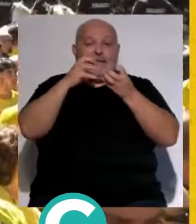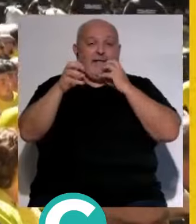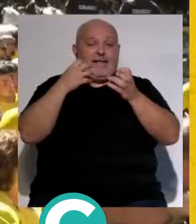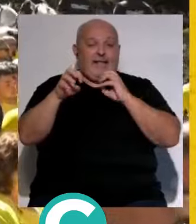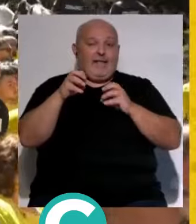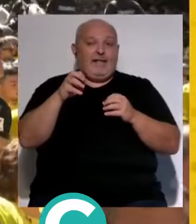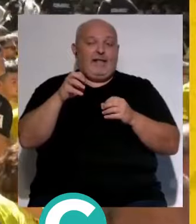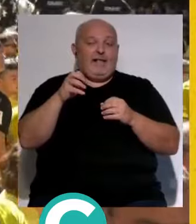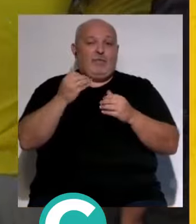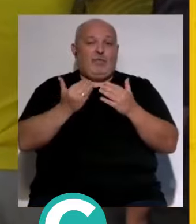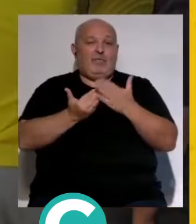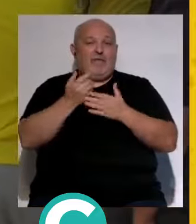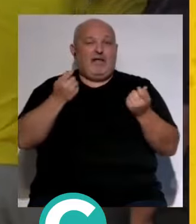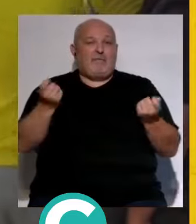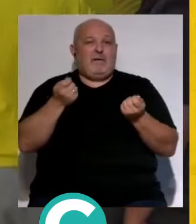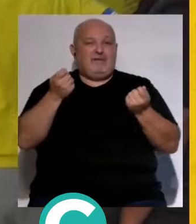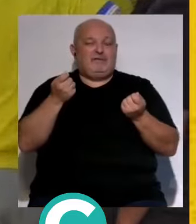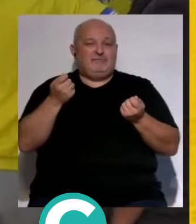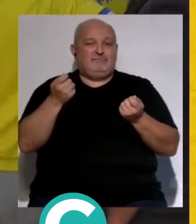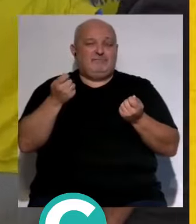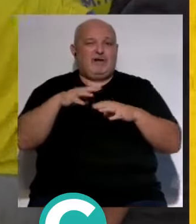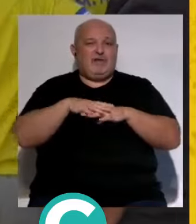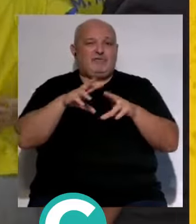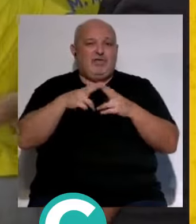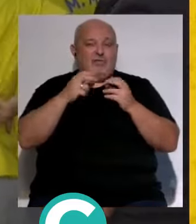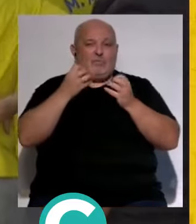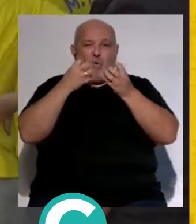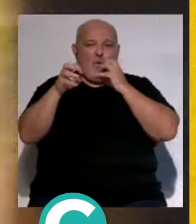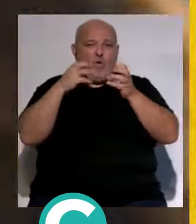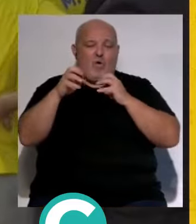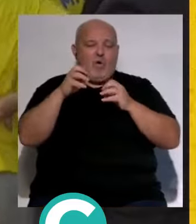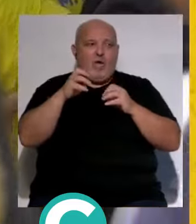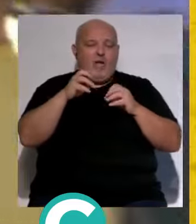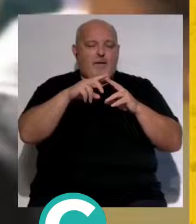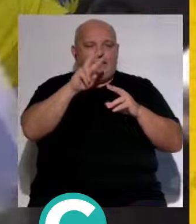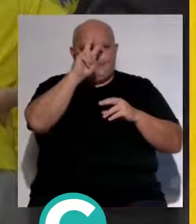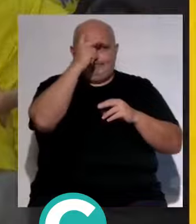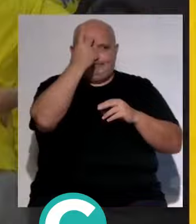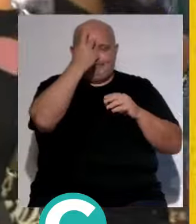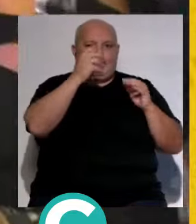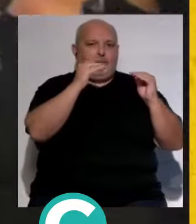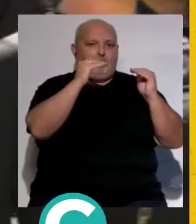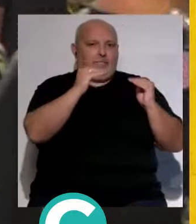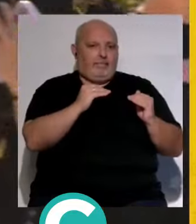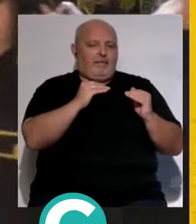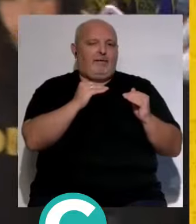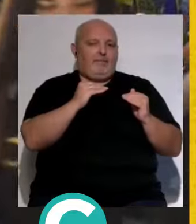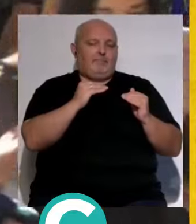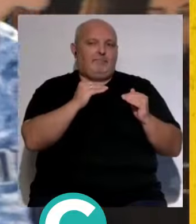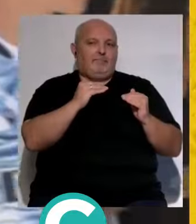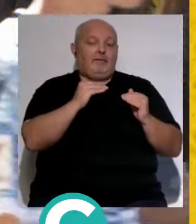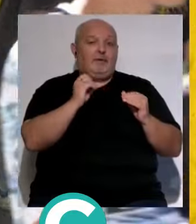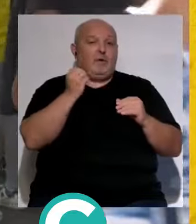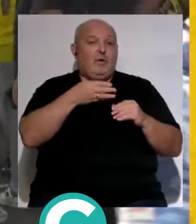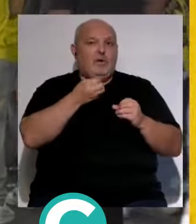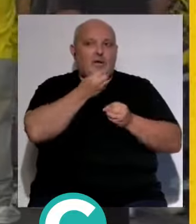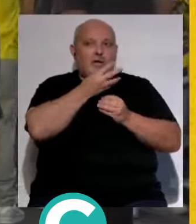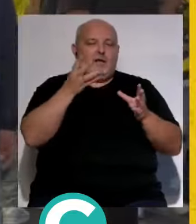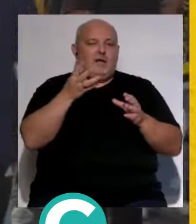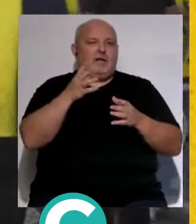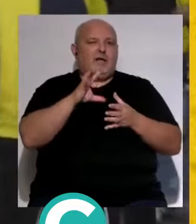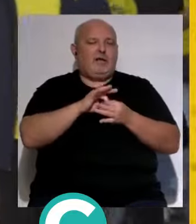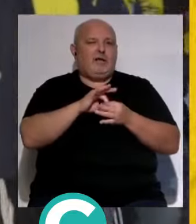dice Dani, el día de la campaña de abonados, a través de redes sociales, por ejemplo, salía rápidamente, además, contestando el club con la